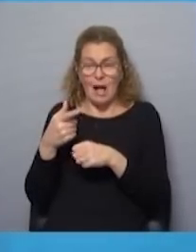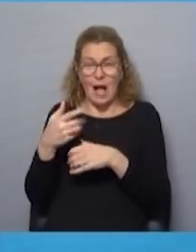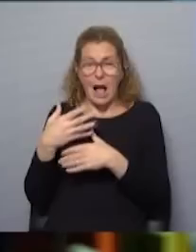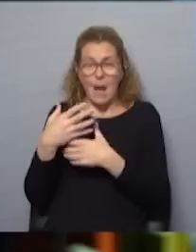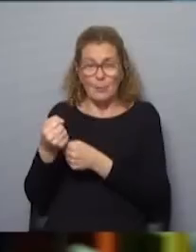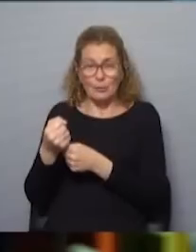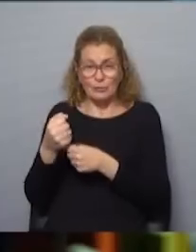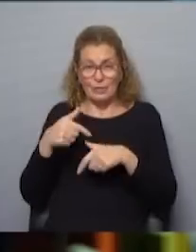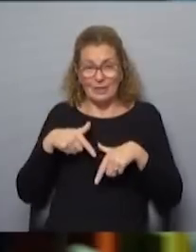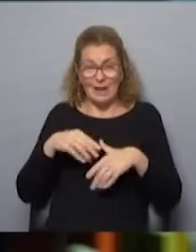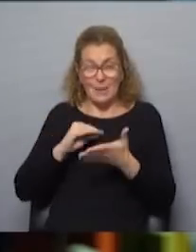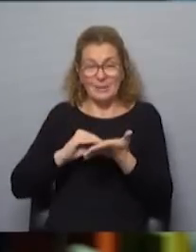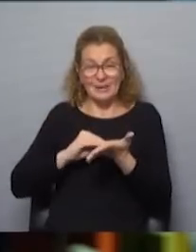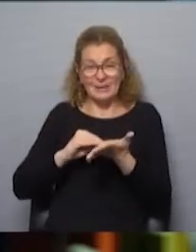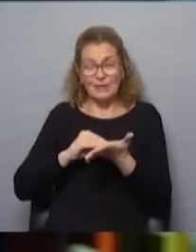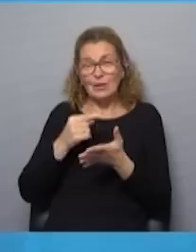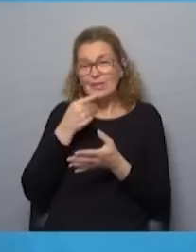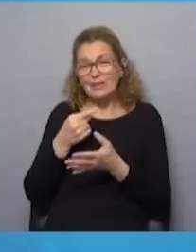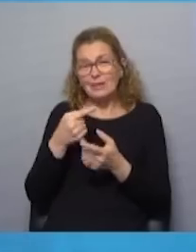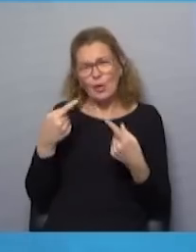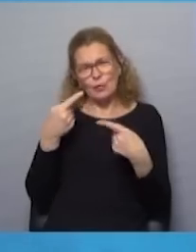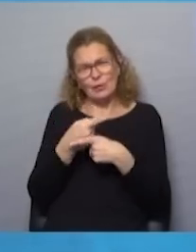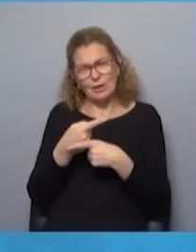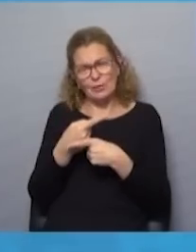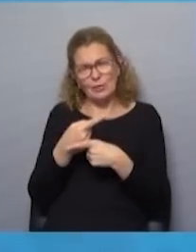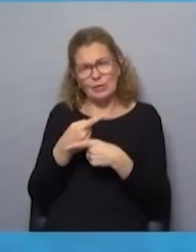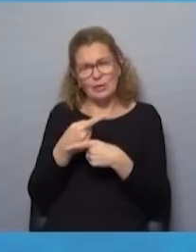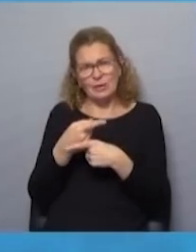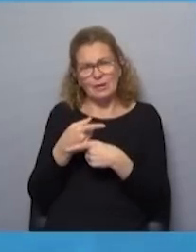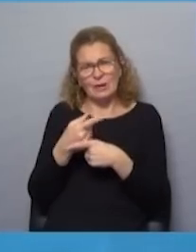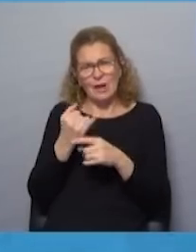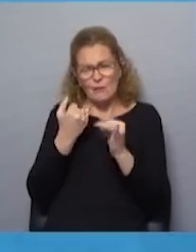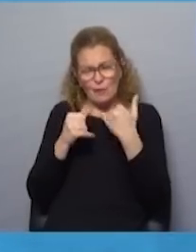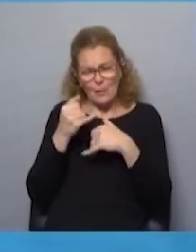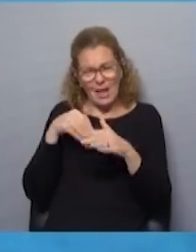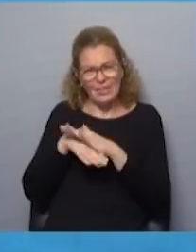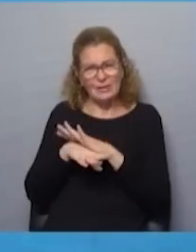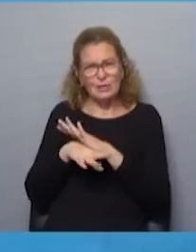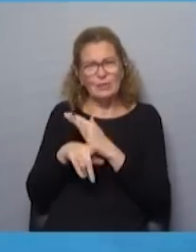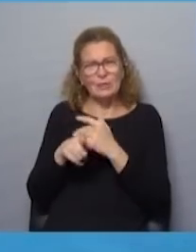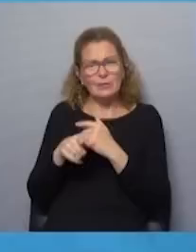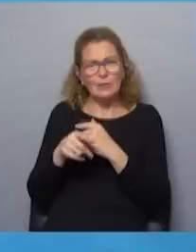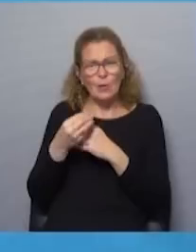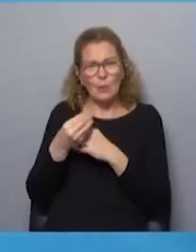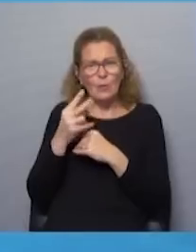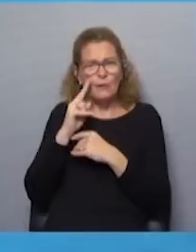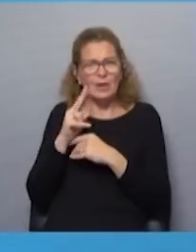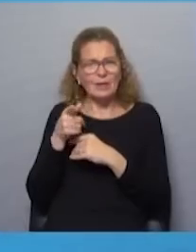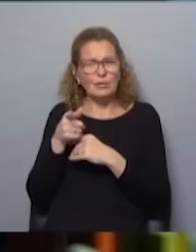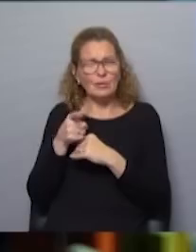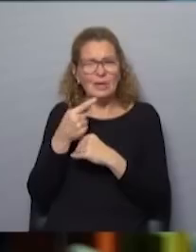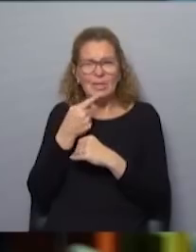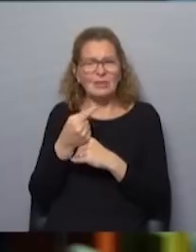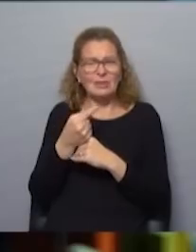desde la administración acá dice lo contrario de hecho en 2000 en tienden a ser informes internos que también van en ese sentido como toma usted esto que dice